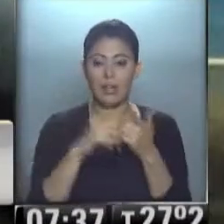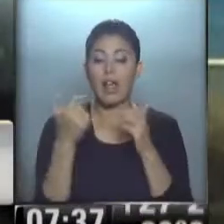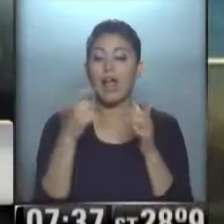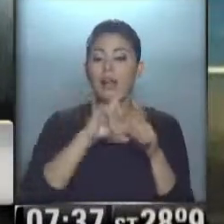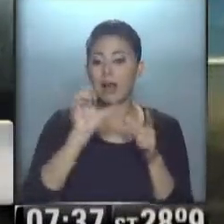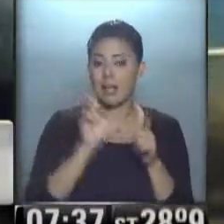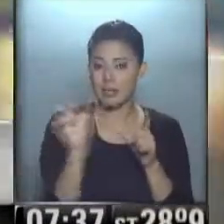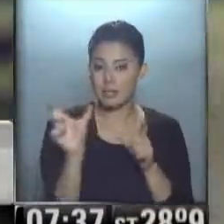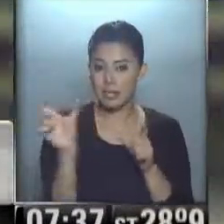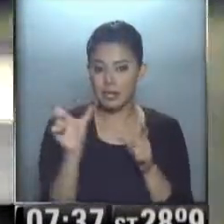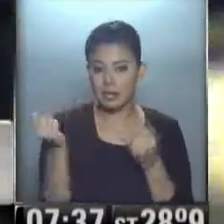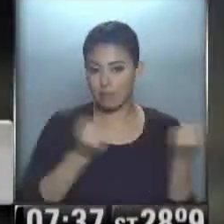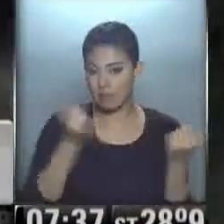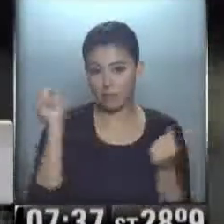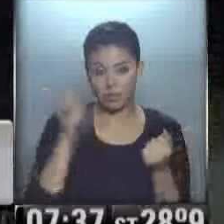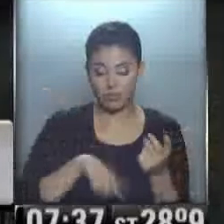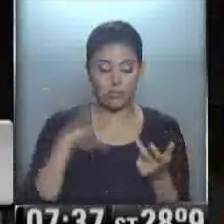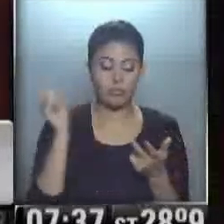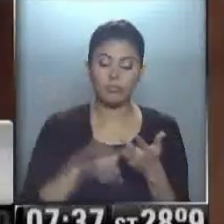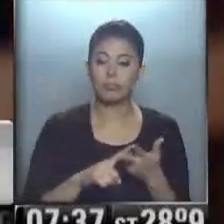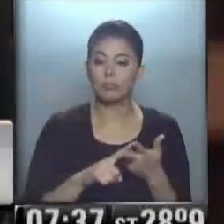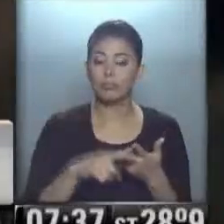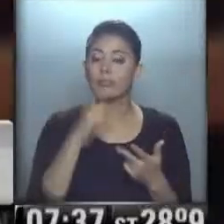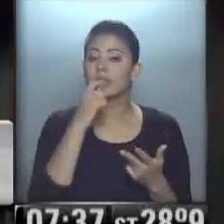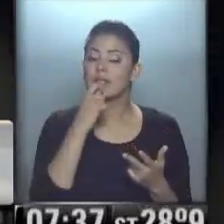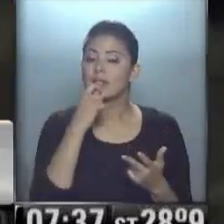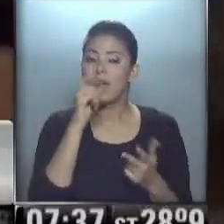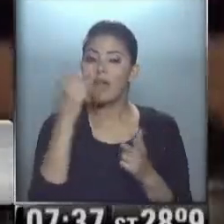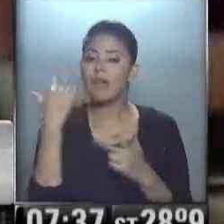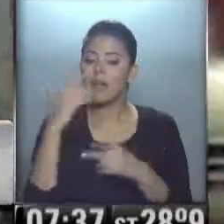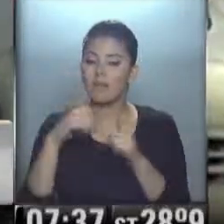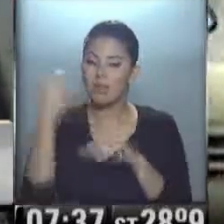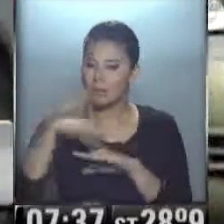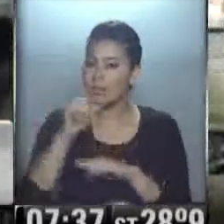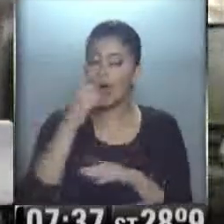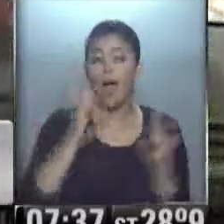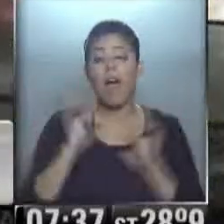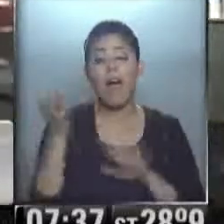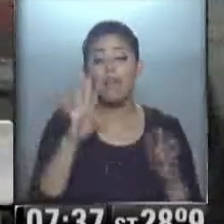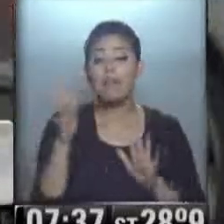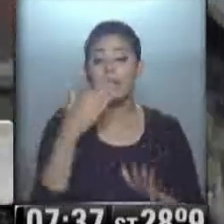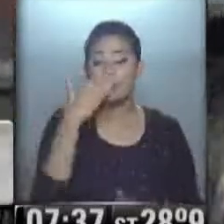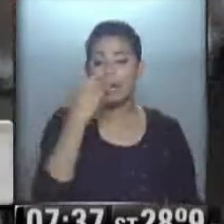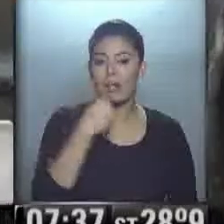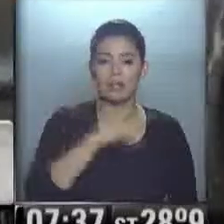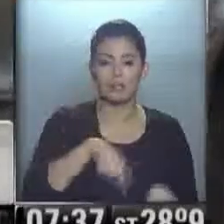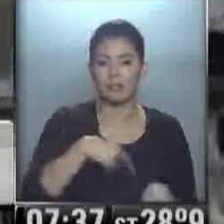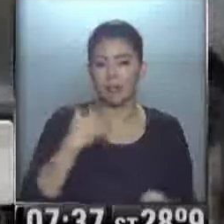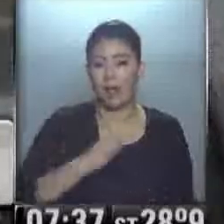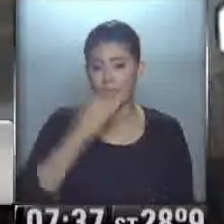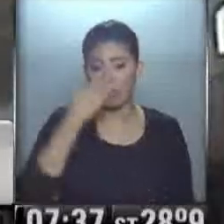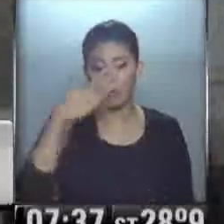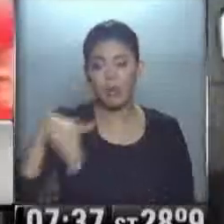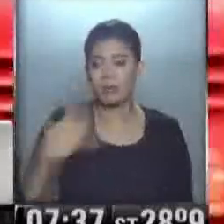conducir correspondiente fijarse que no esté vencida a muchos nos pasa que pasa el tiempo y